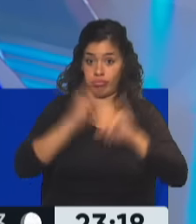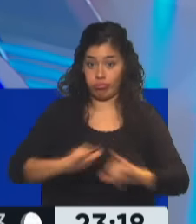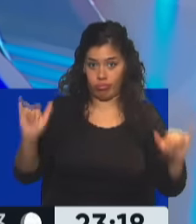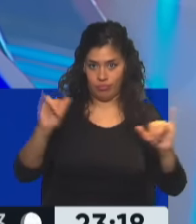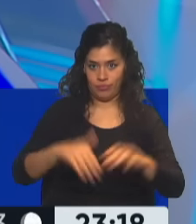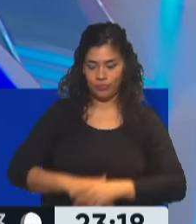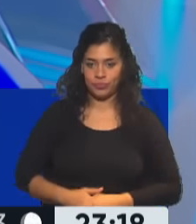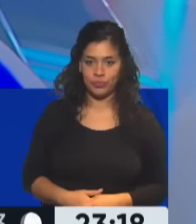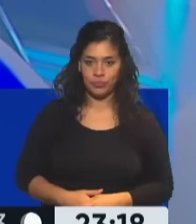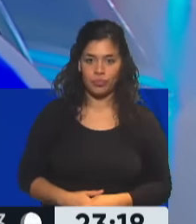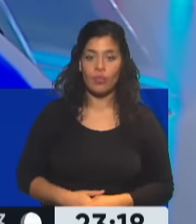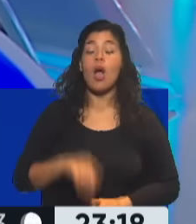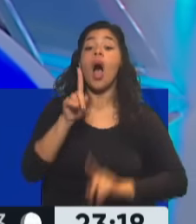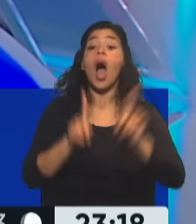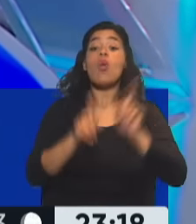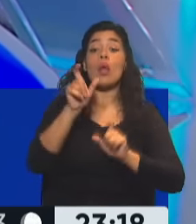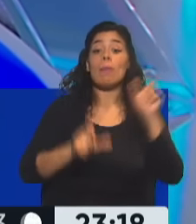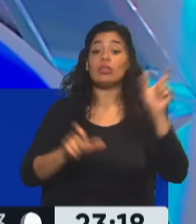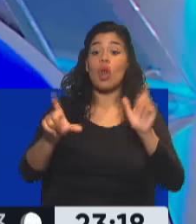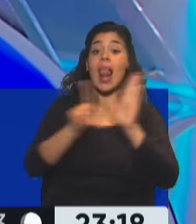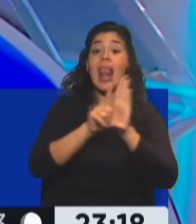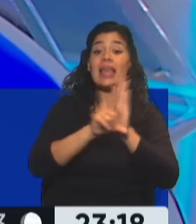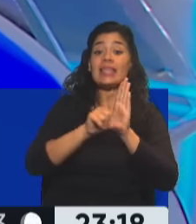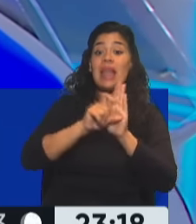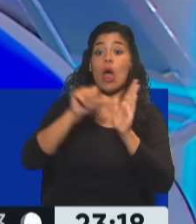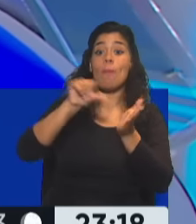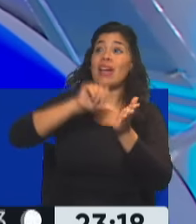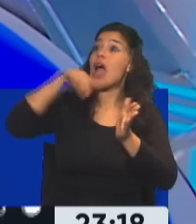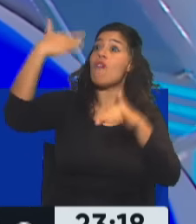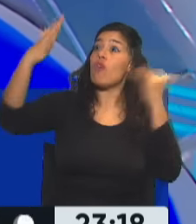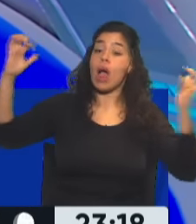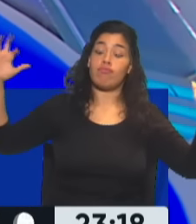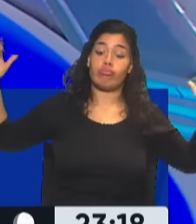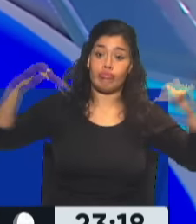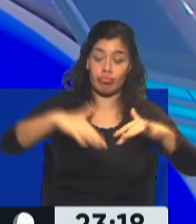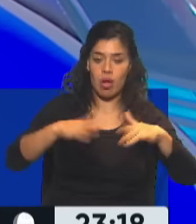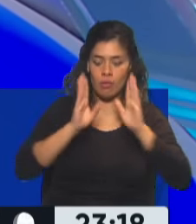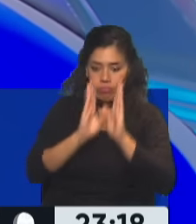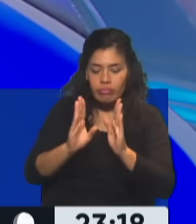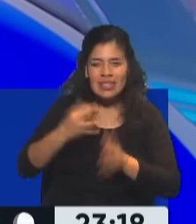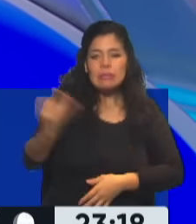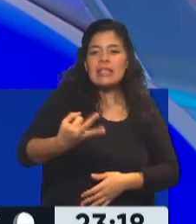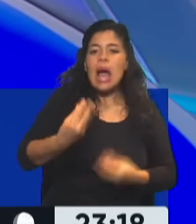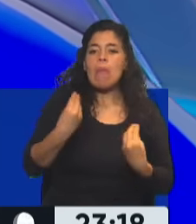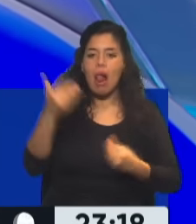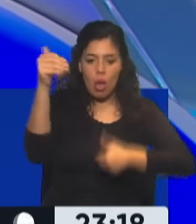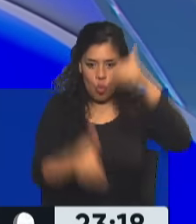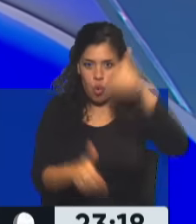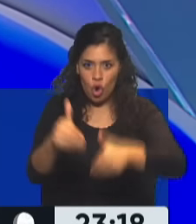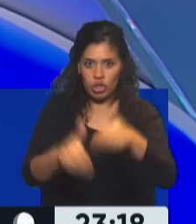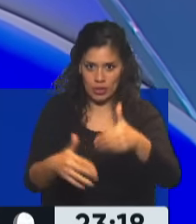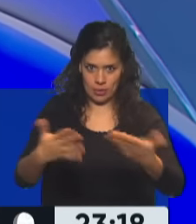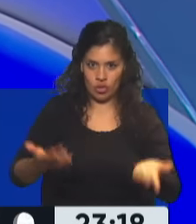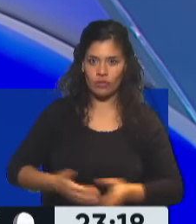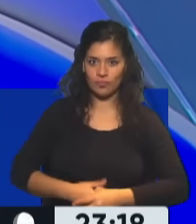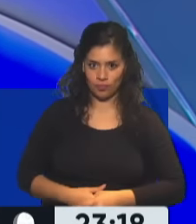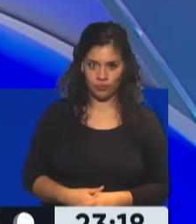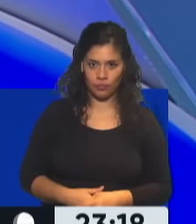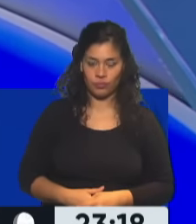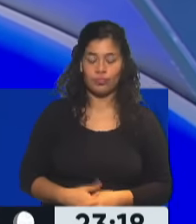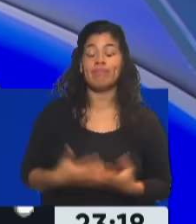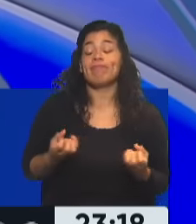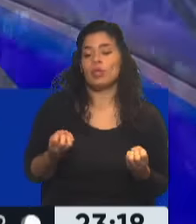algunos de los legisladores que vinieron de otros países. Sí. Eso también, digamos, marcó los últimos minutos.